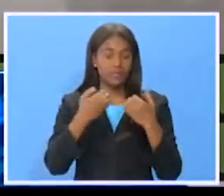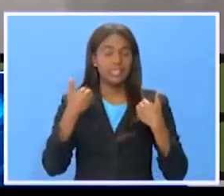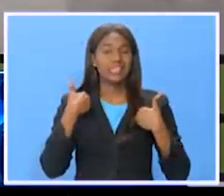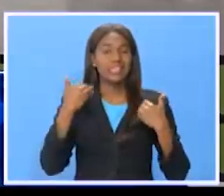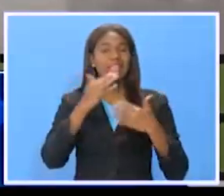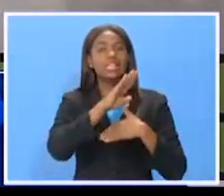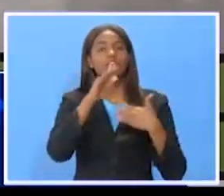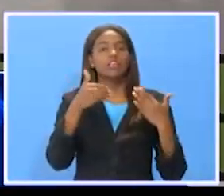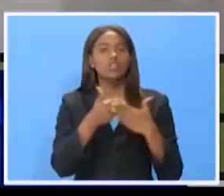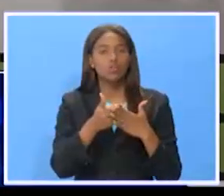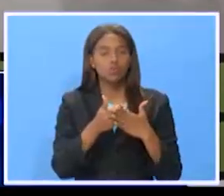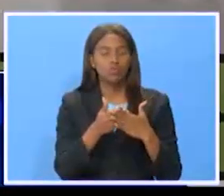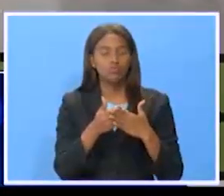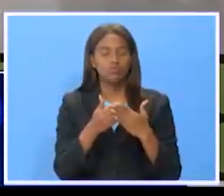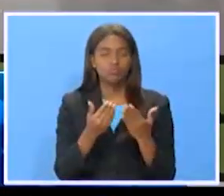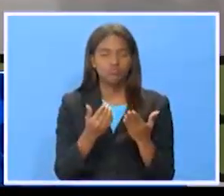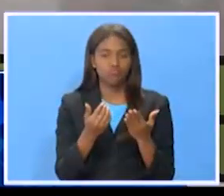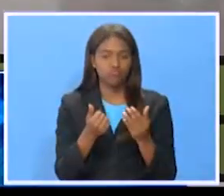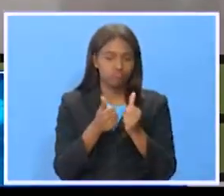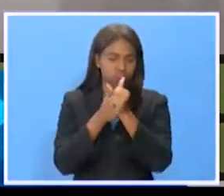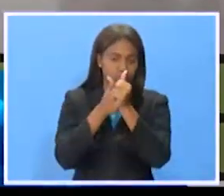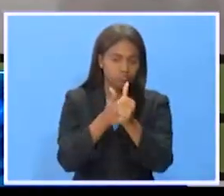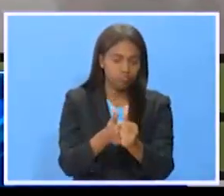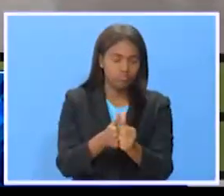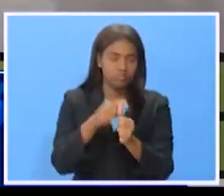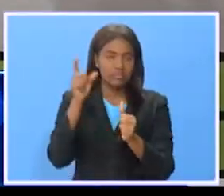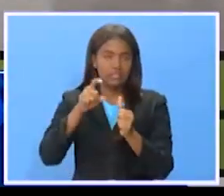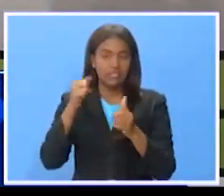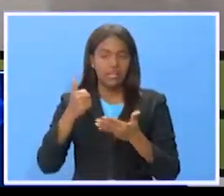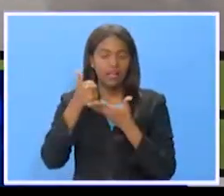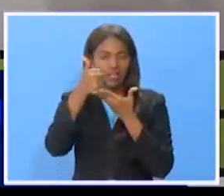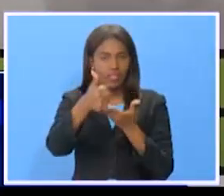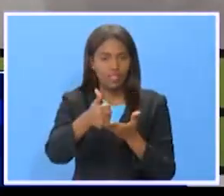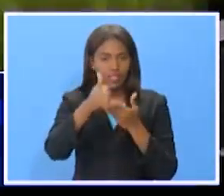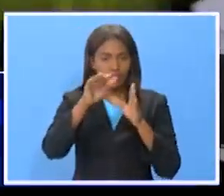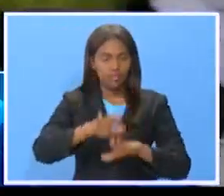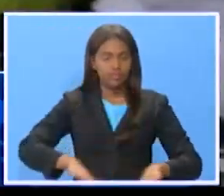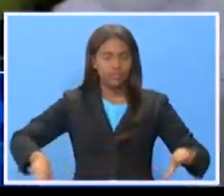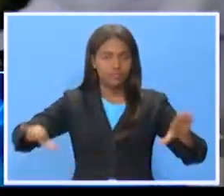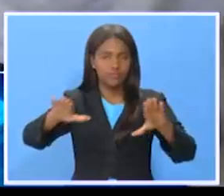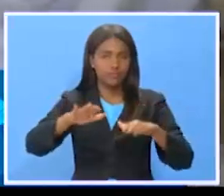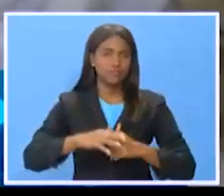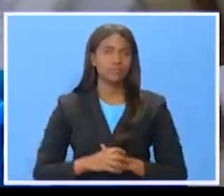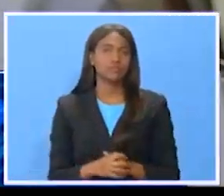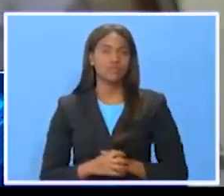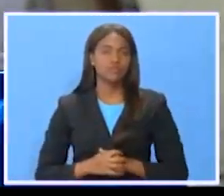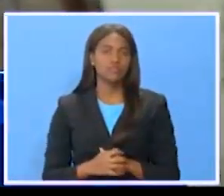todos los aditamentos que mitigan el impacto ambiental.